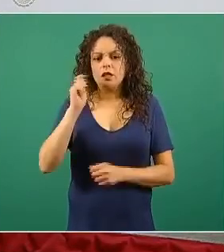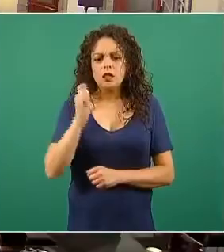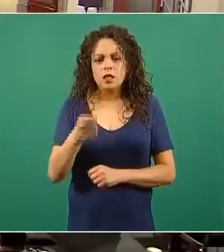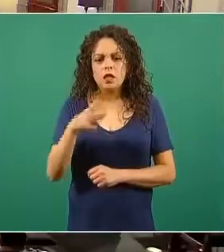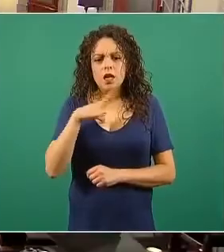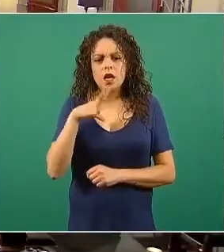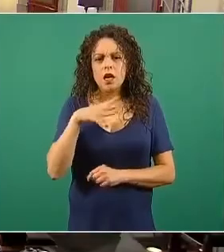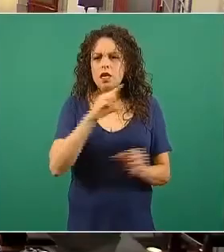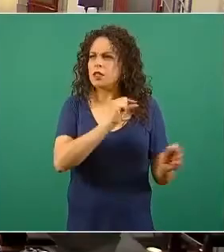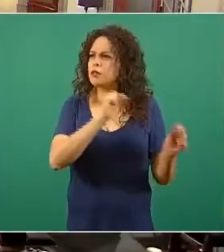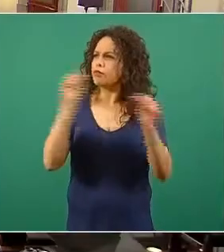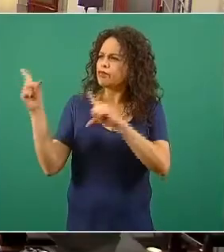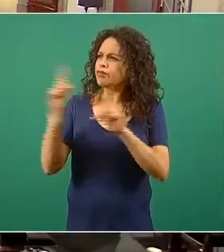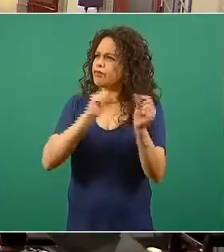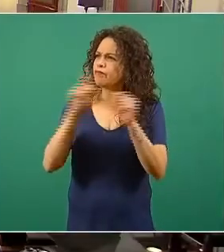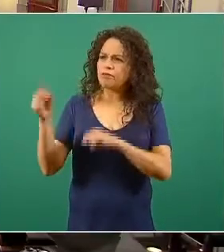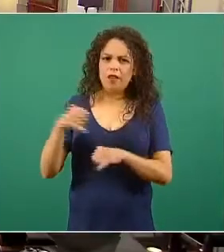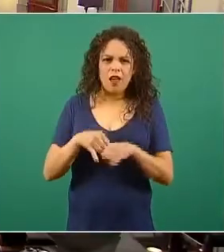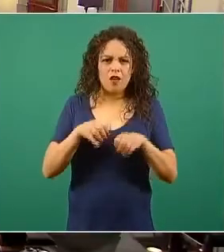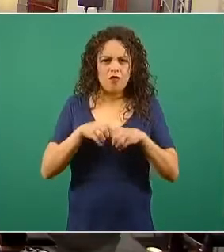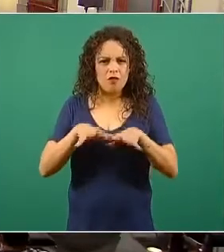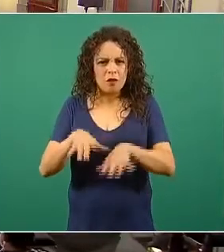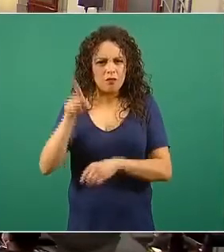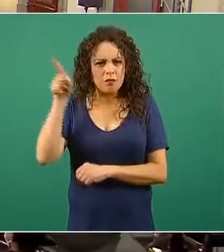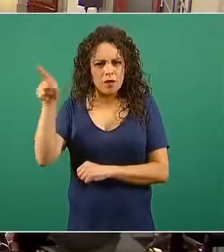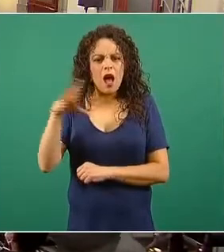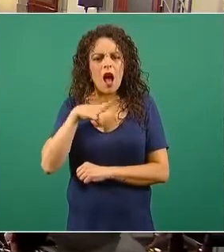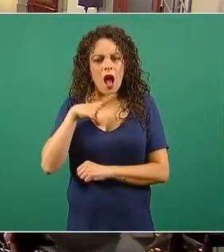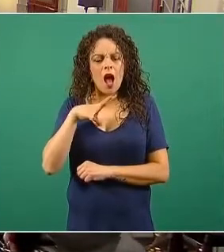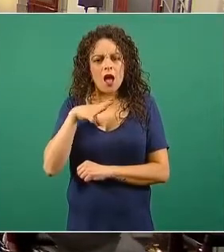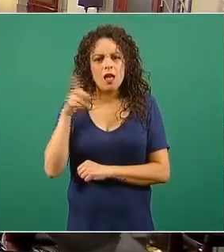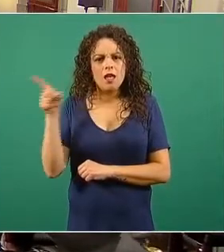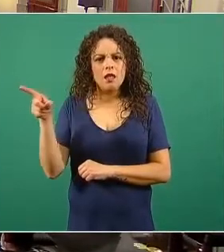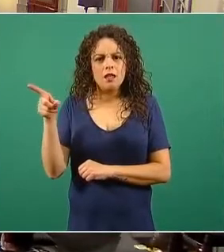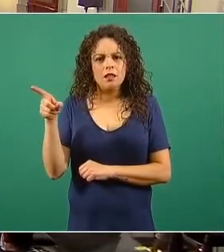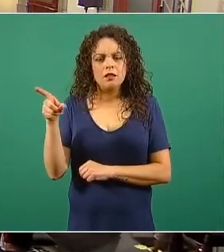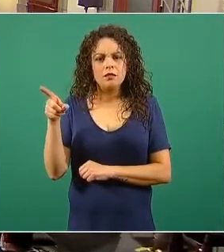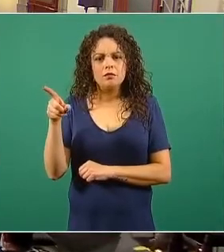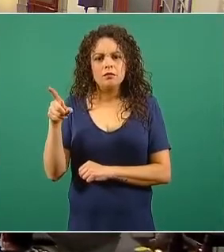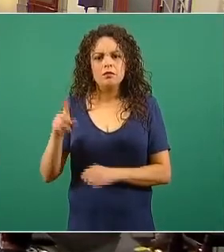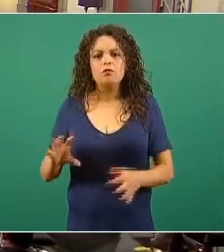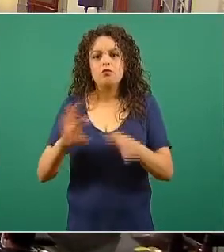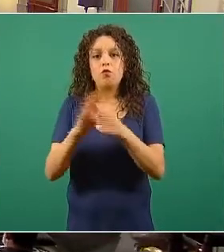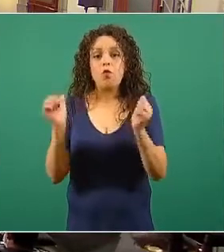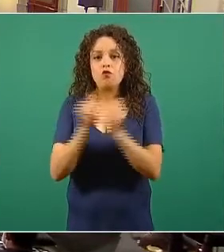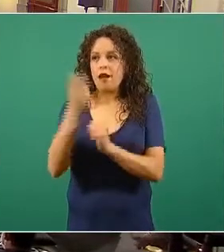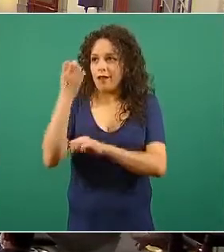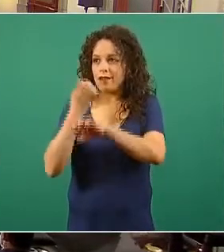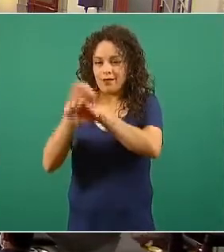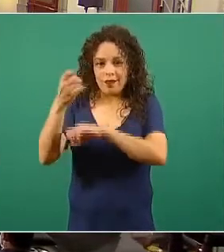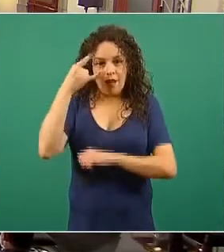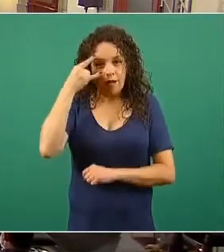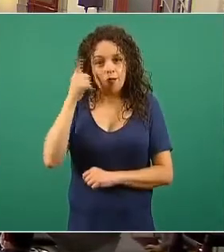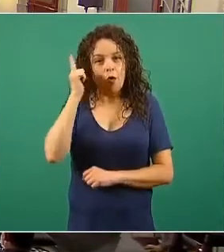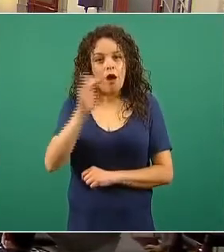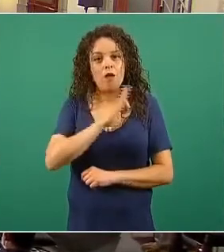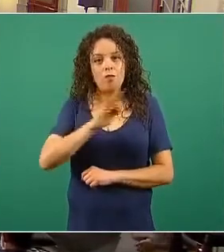de BACAP, precisamente traemos una en relación a Campeche. No sé si nos la podrían, por favor,